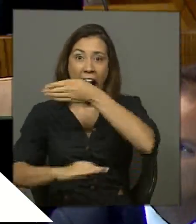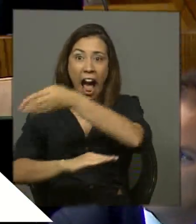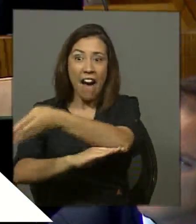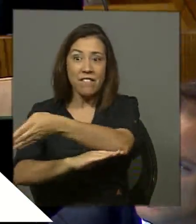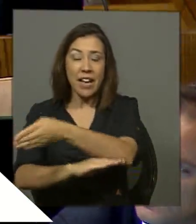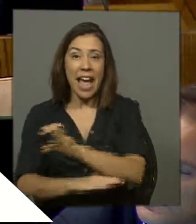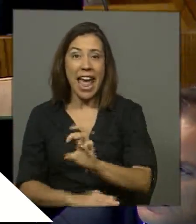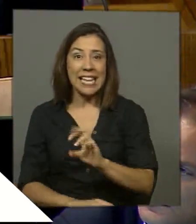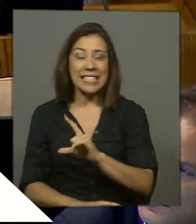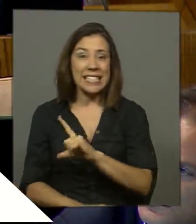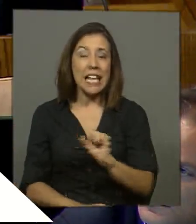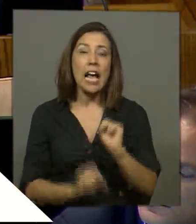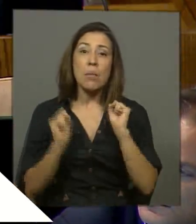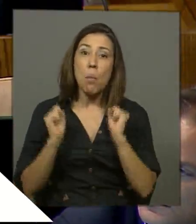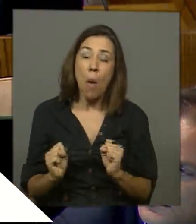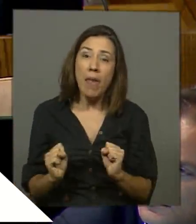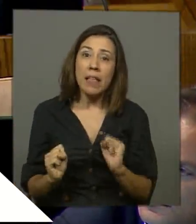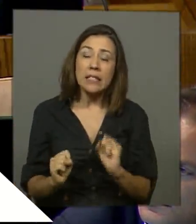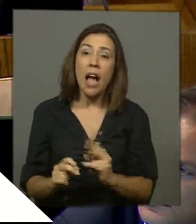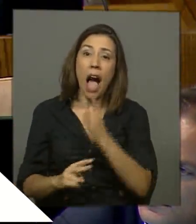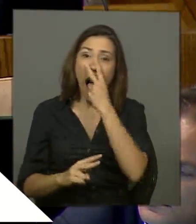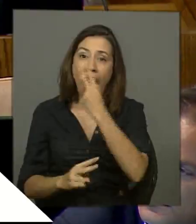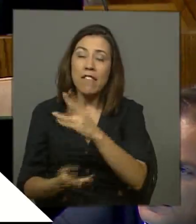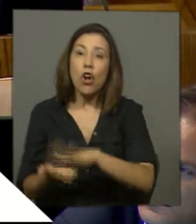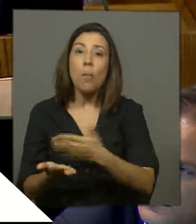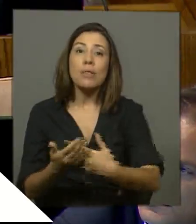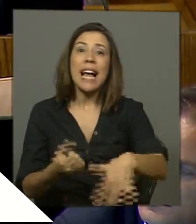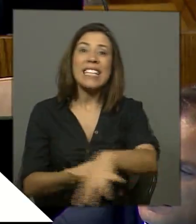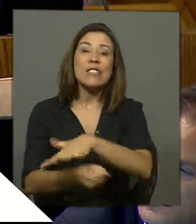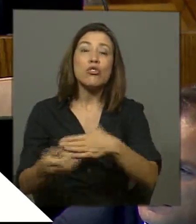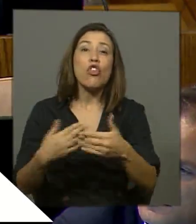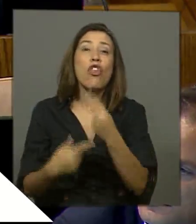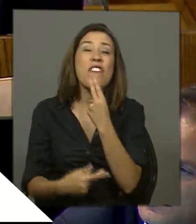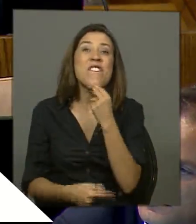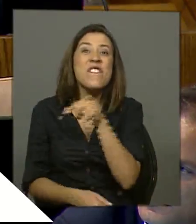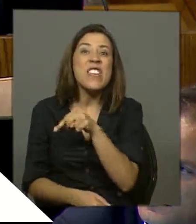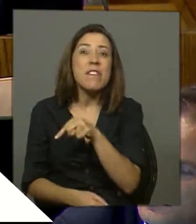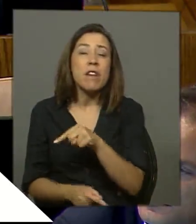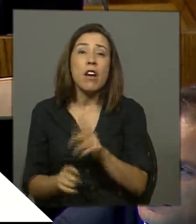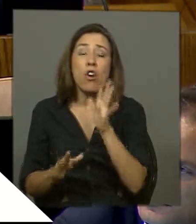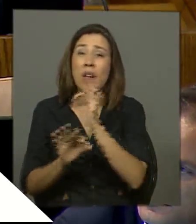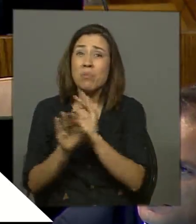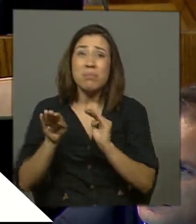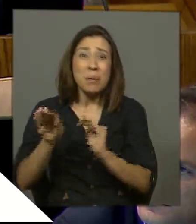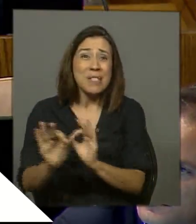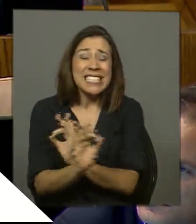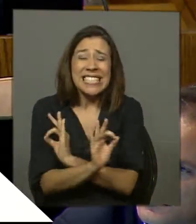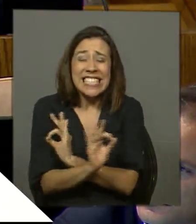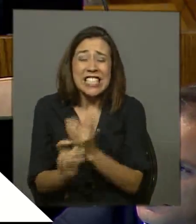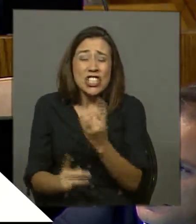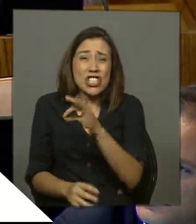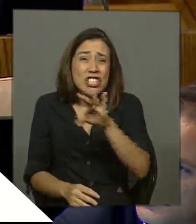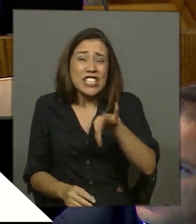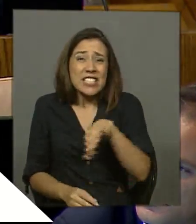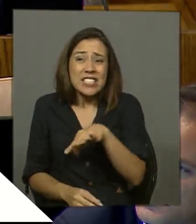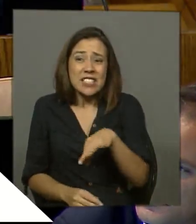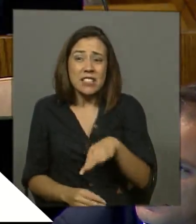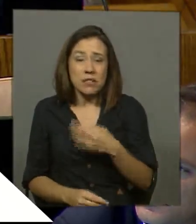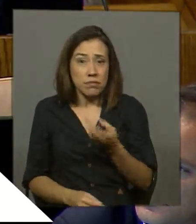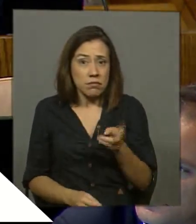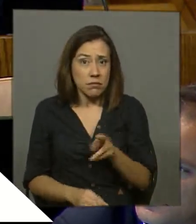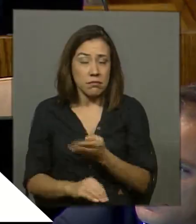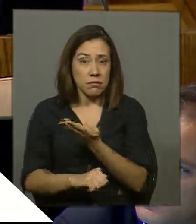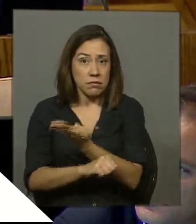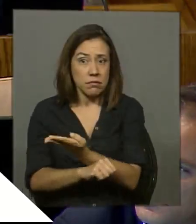arcilla si puede ver la situación en la que viven el desamparo en el que se encuentran y le reitero la